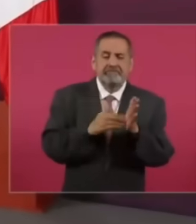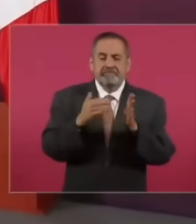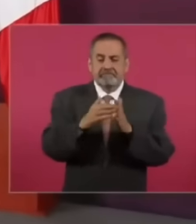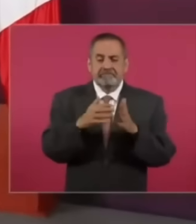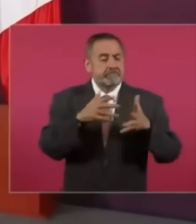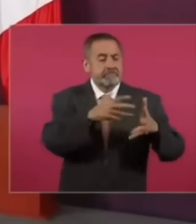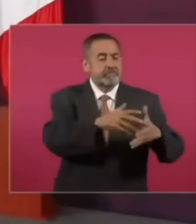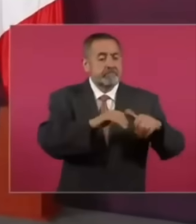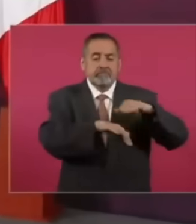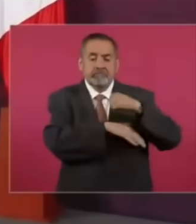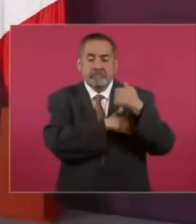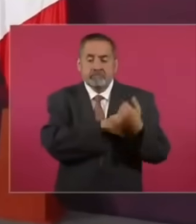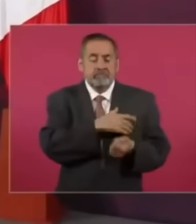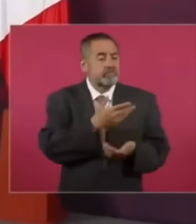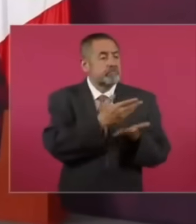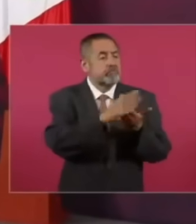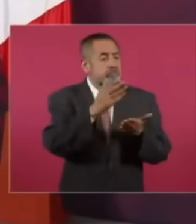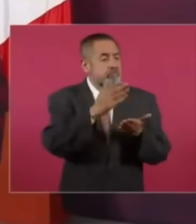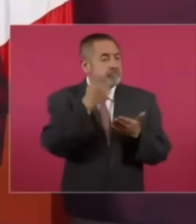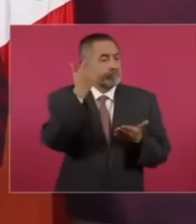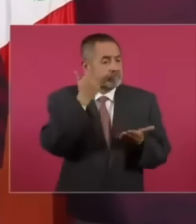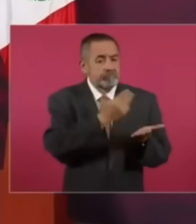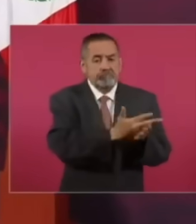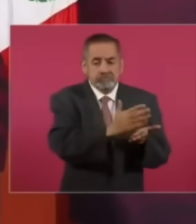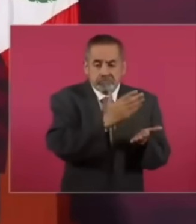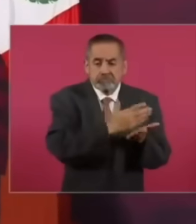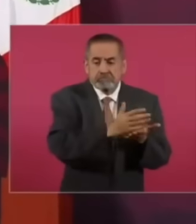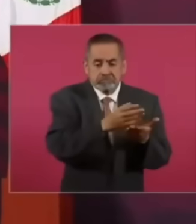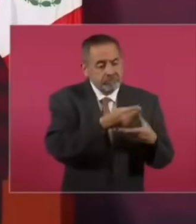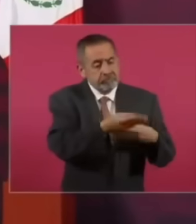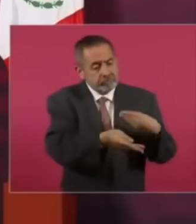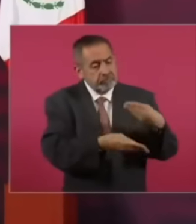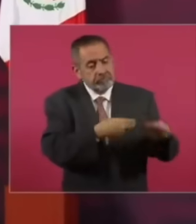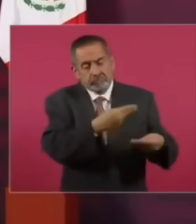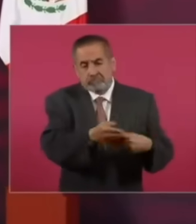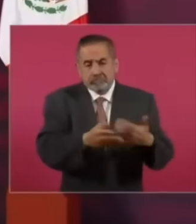mil de fideicomiso de un fideicomiso para